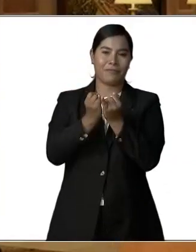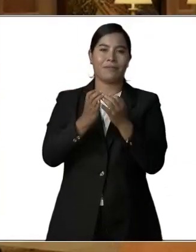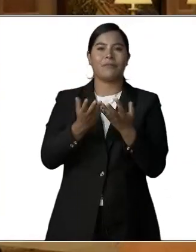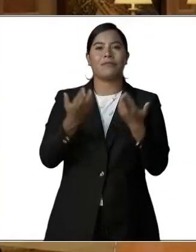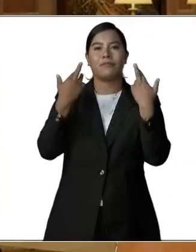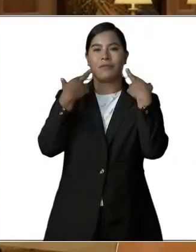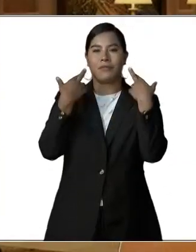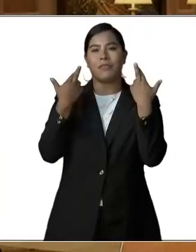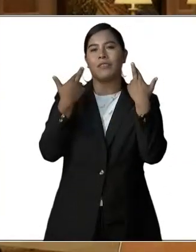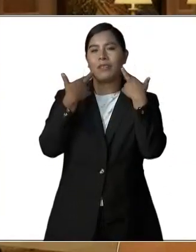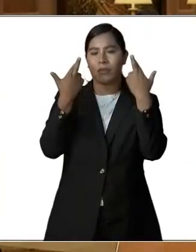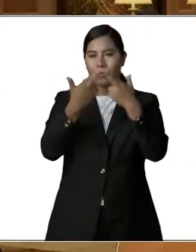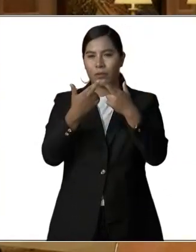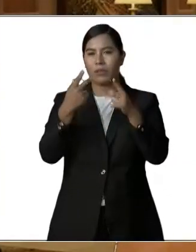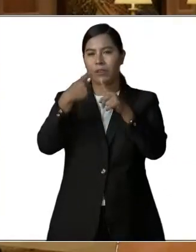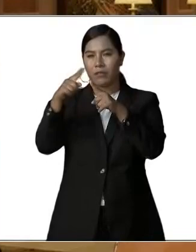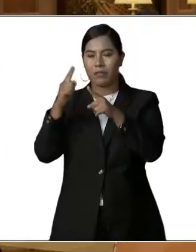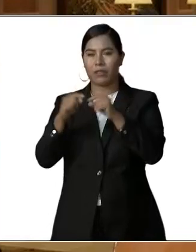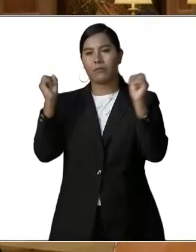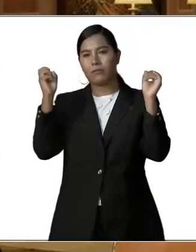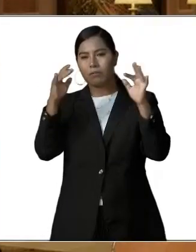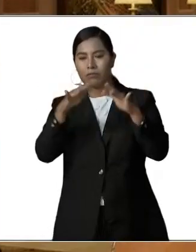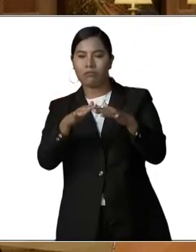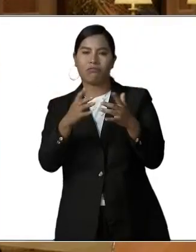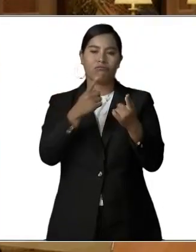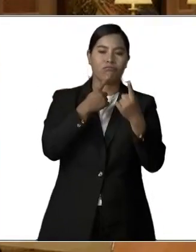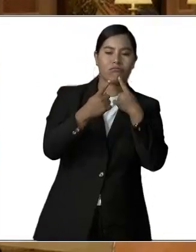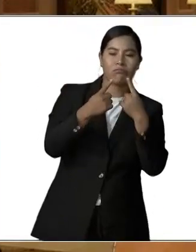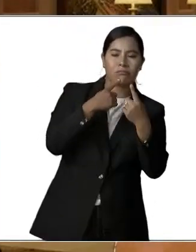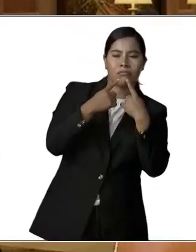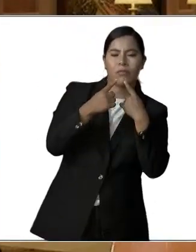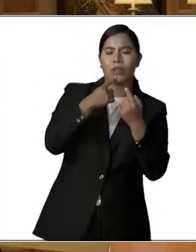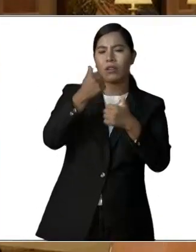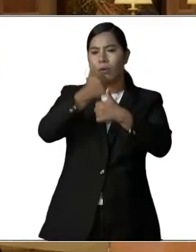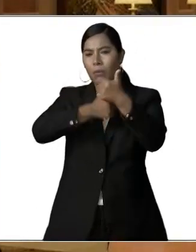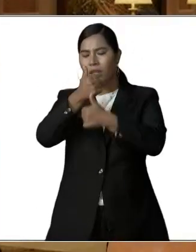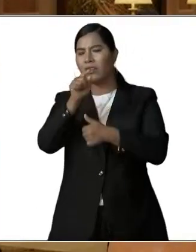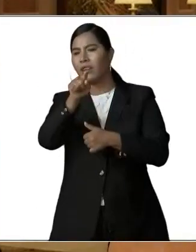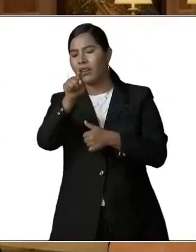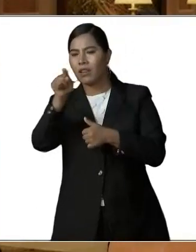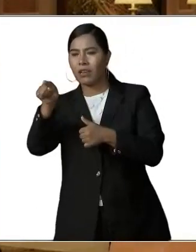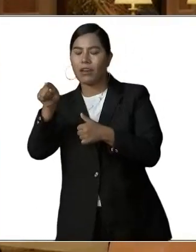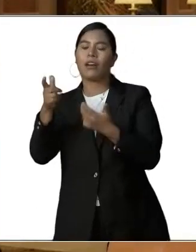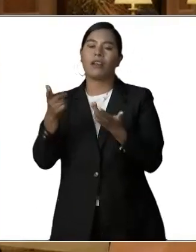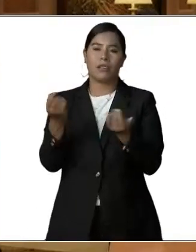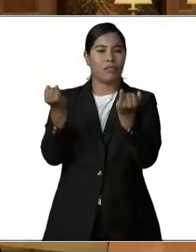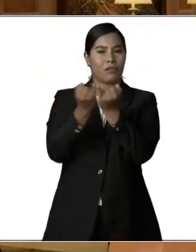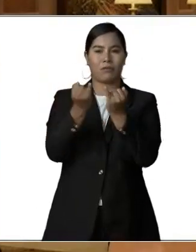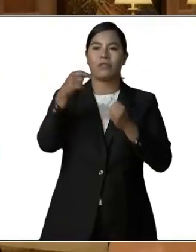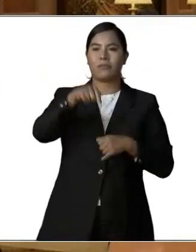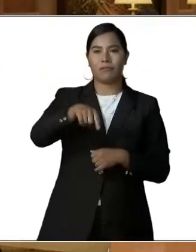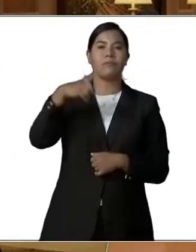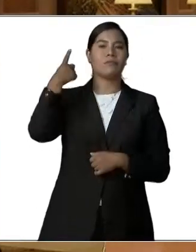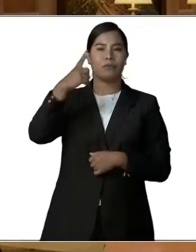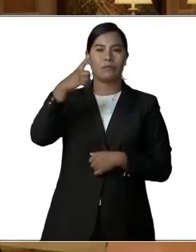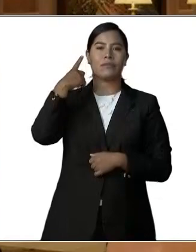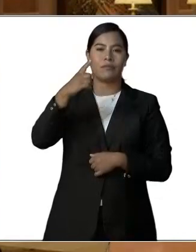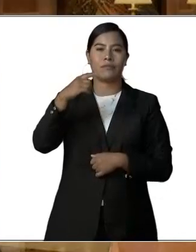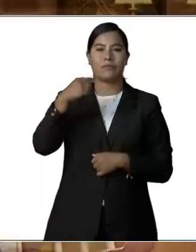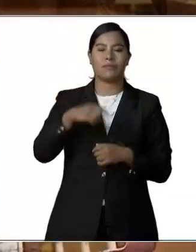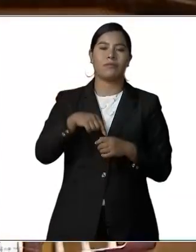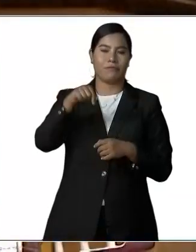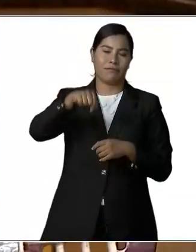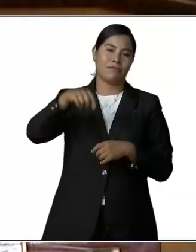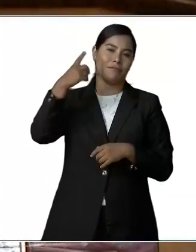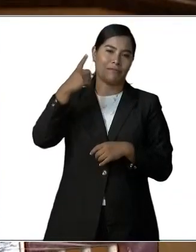hemos tenido hemos procurado, ¿no?, ver detallitos de los otros concursos en otras ciudades y queremos nosotros plasmarlo, pero también ponerle nuestro